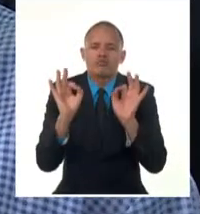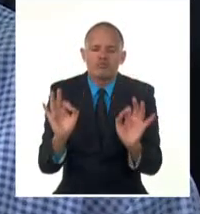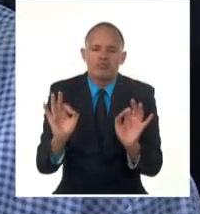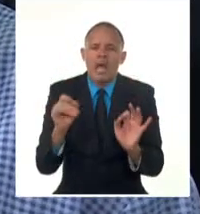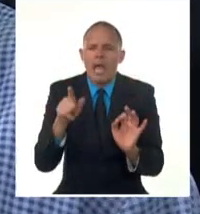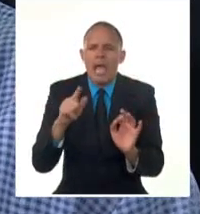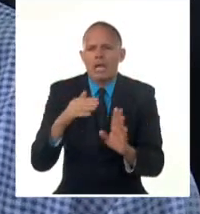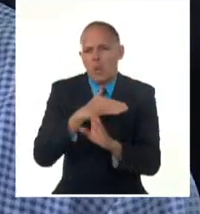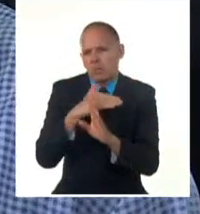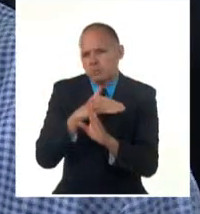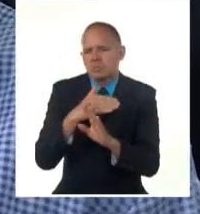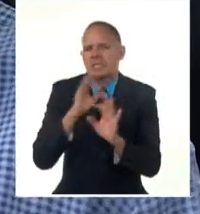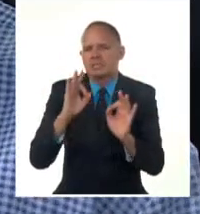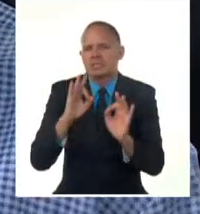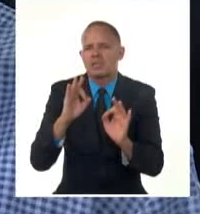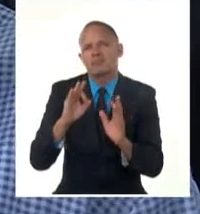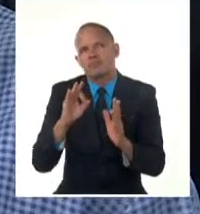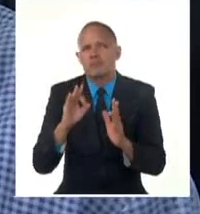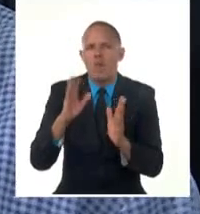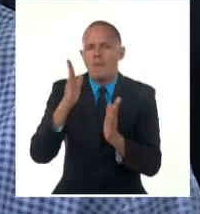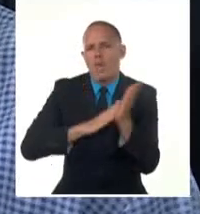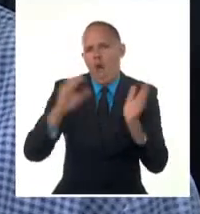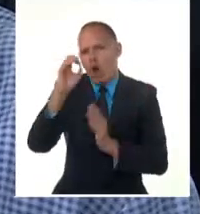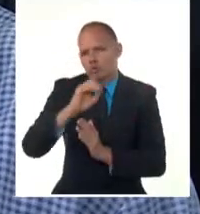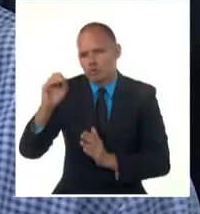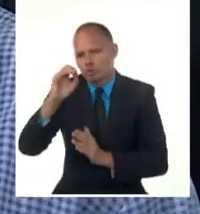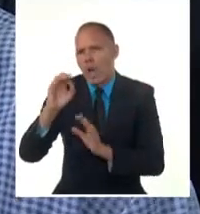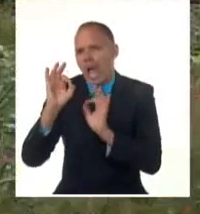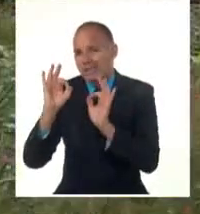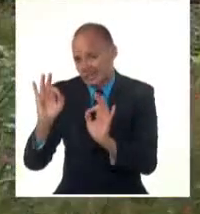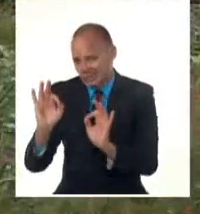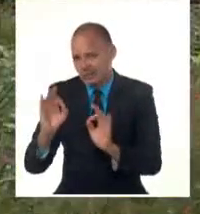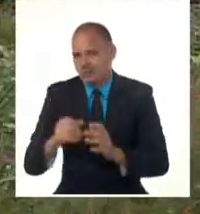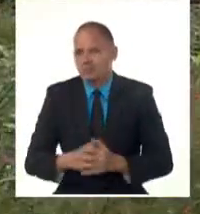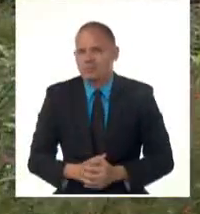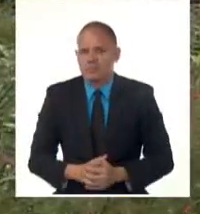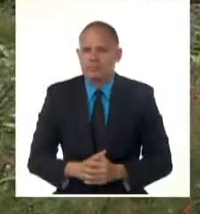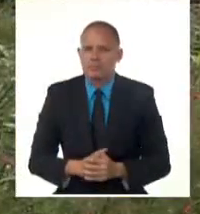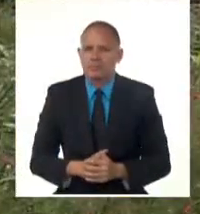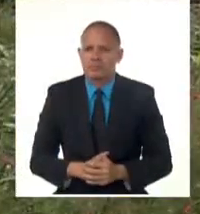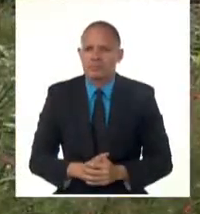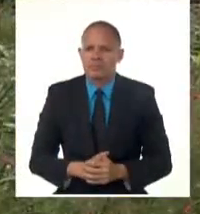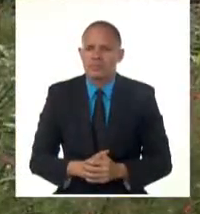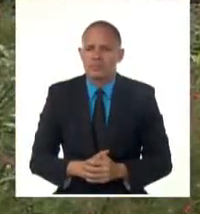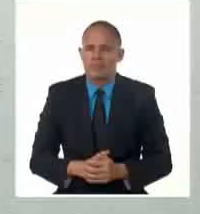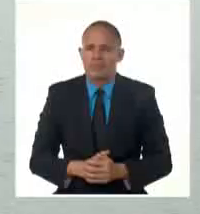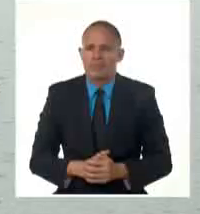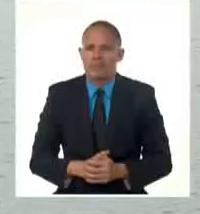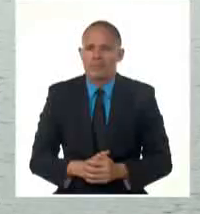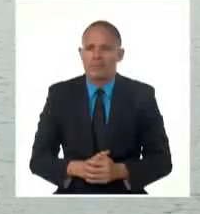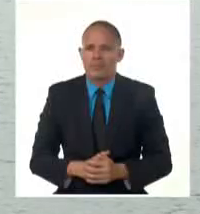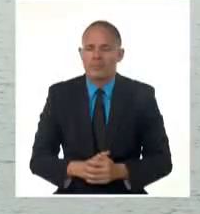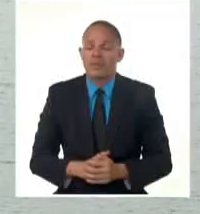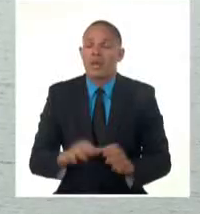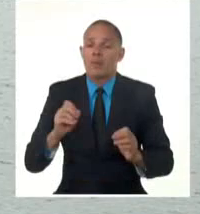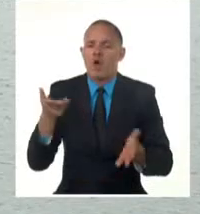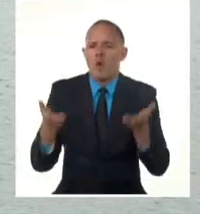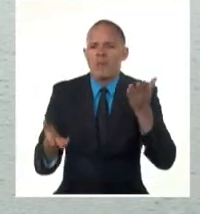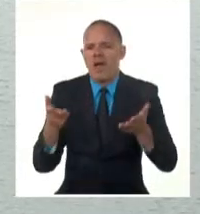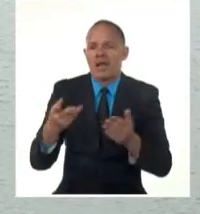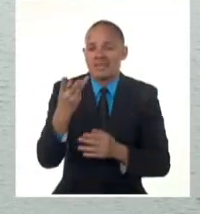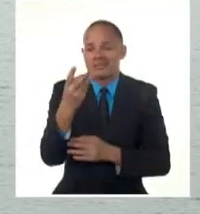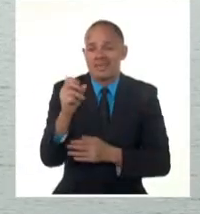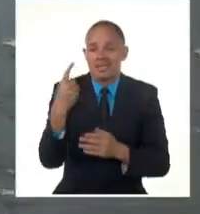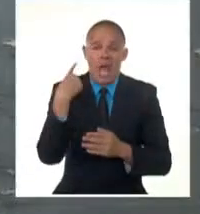promedio del mes de octubre, que es cuando se producen los mayores llenados en el país. En las últimas tres décadas, solo